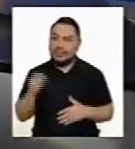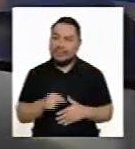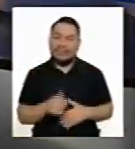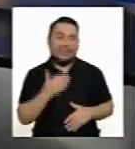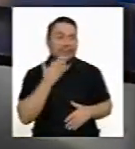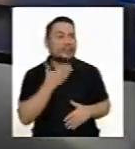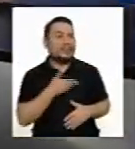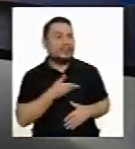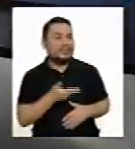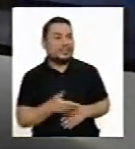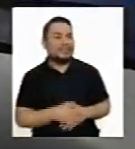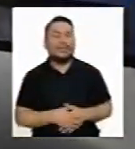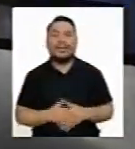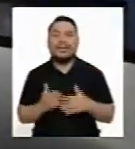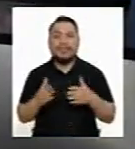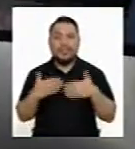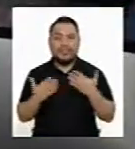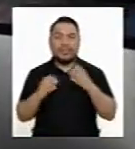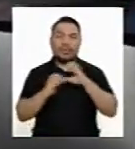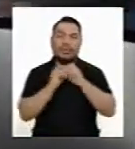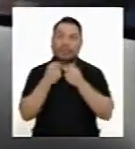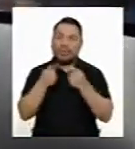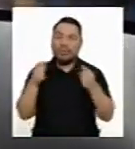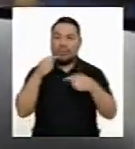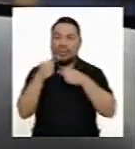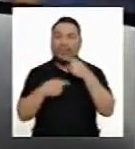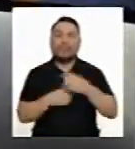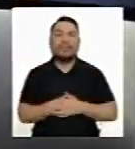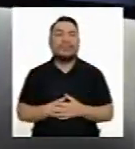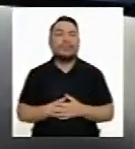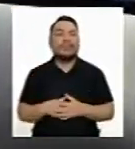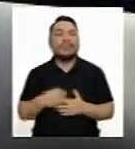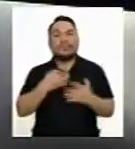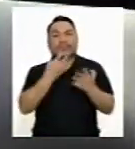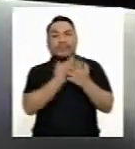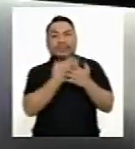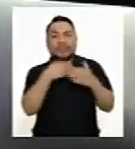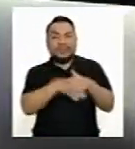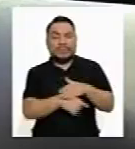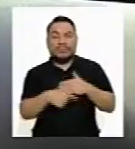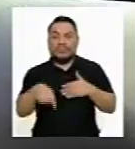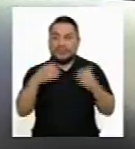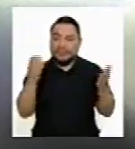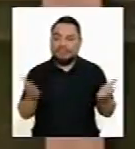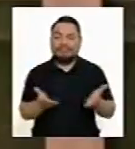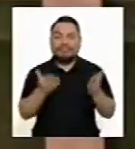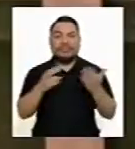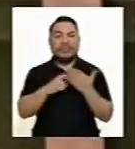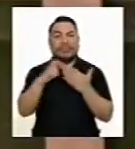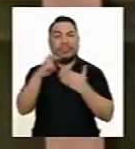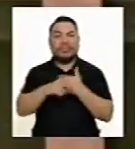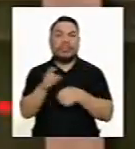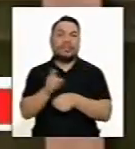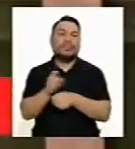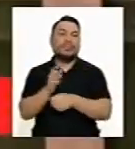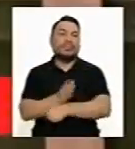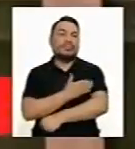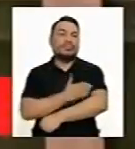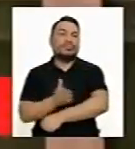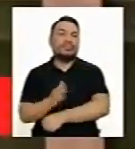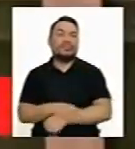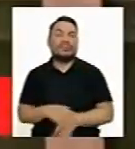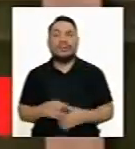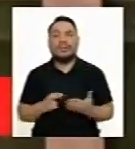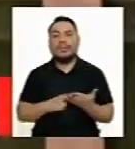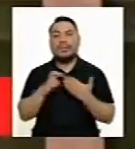por la invitación, para poder comunicar, contar que en el INPE justamente promovemos un programa de formación musical, un programa